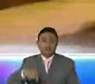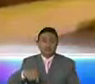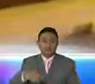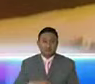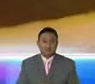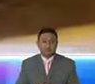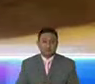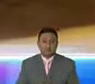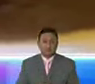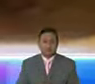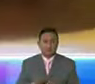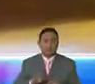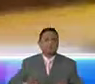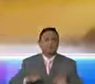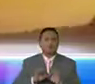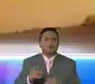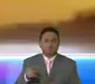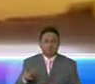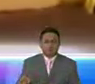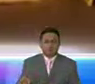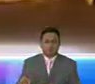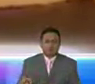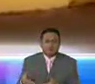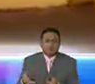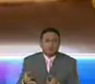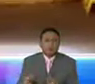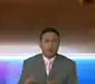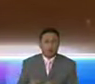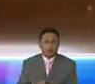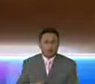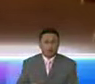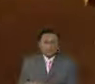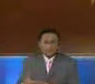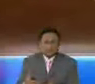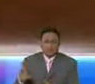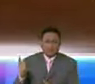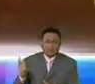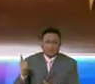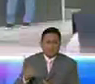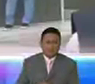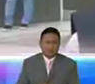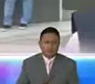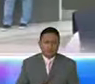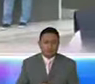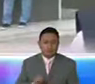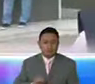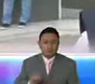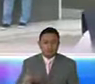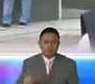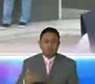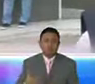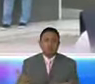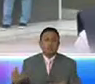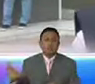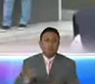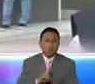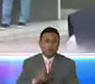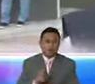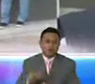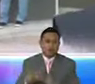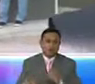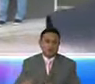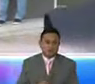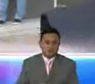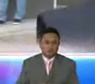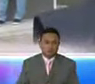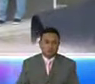sí llama la atención prácticamente la forma y los medios utilizados por los ciudadanos que atentaron